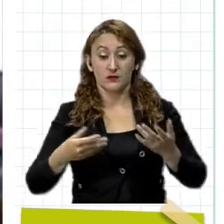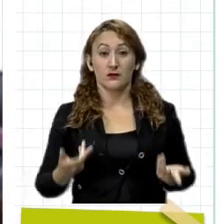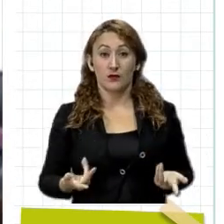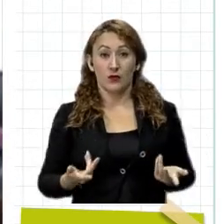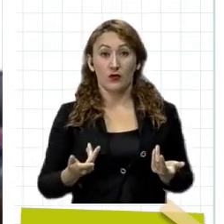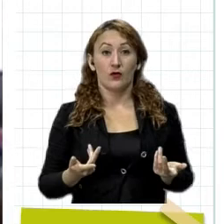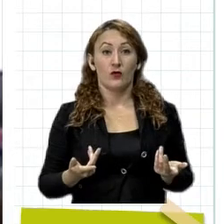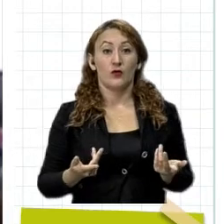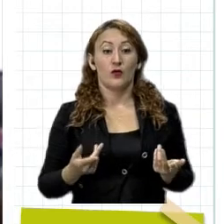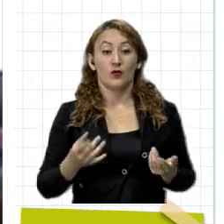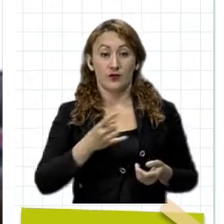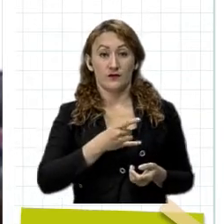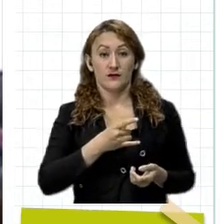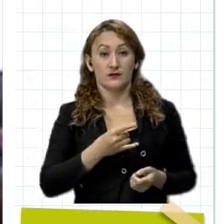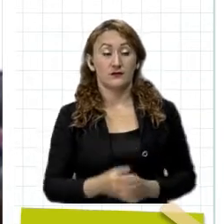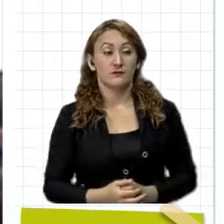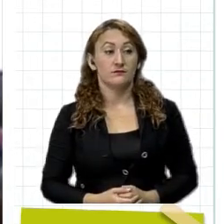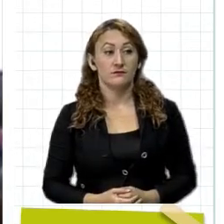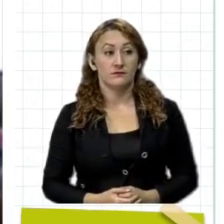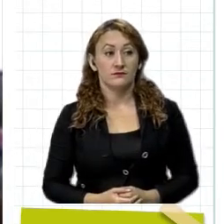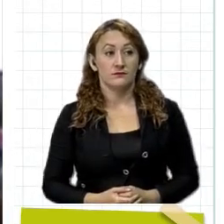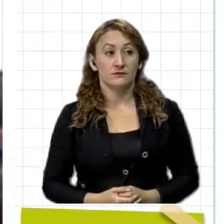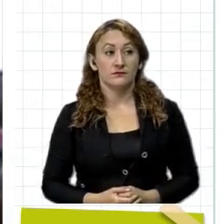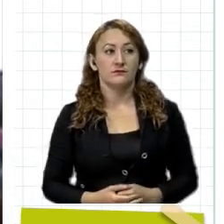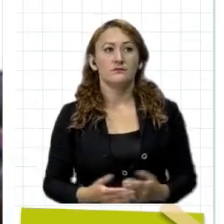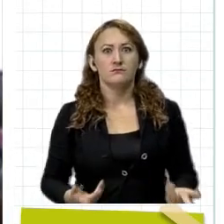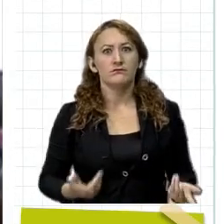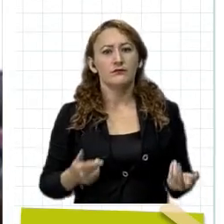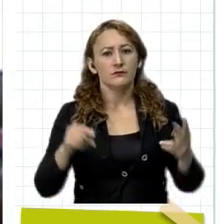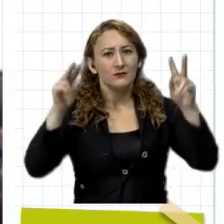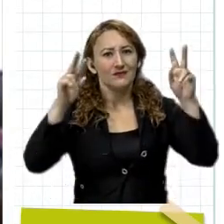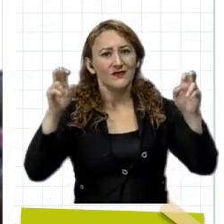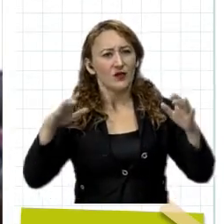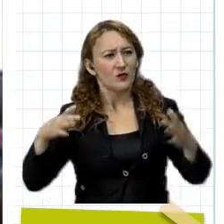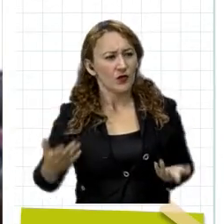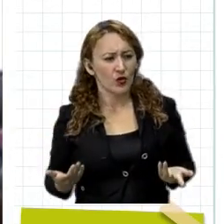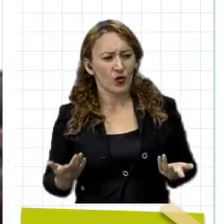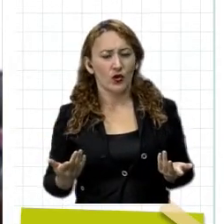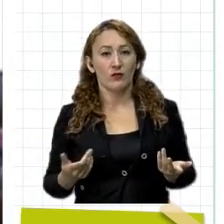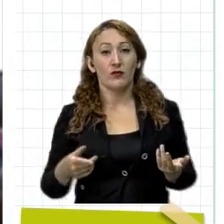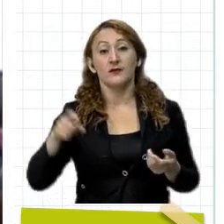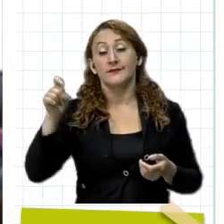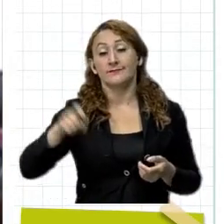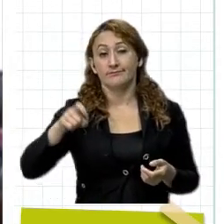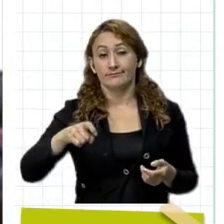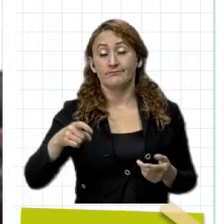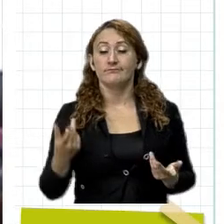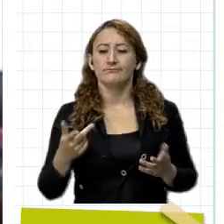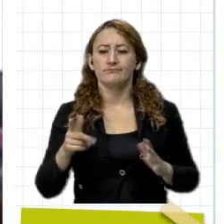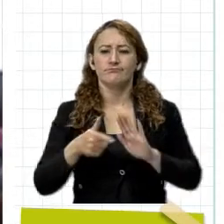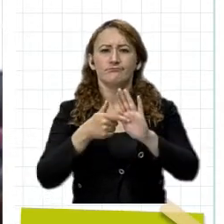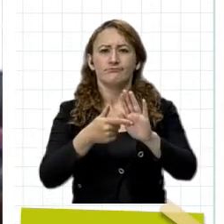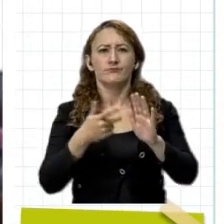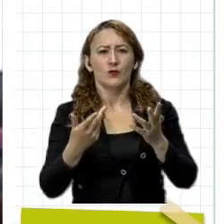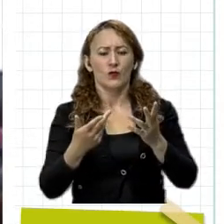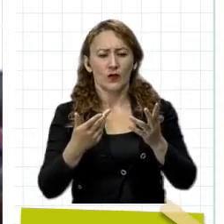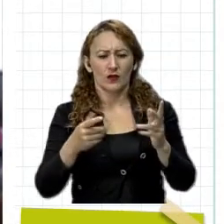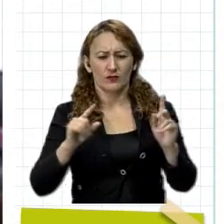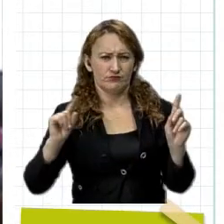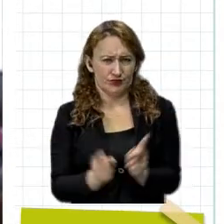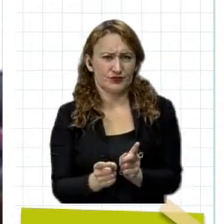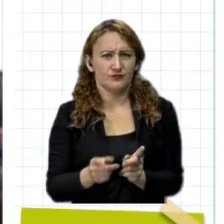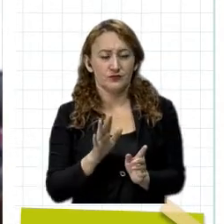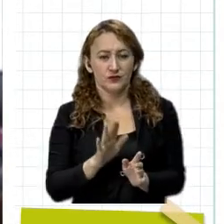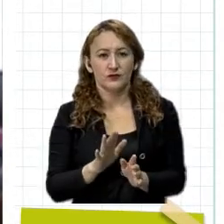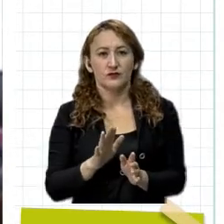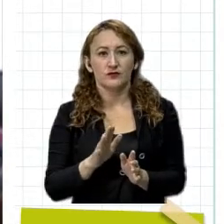la universidad? Para hablar de este tema, es necesario referirse, al menos de forma breve, a